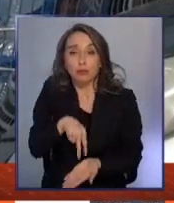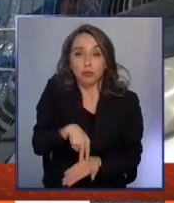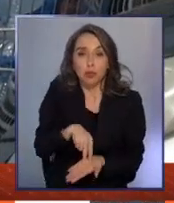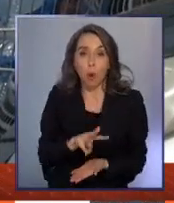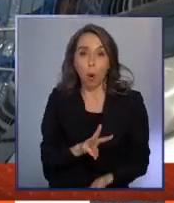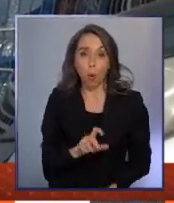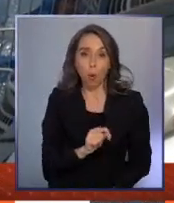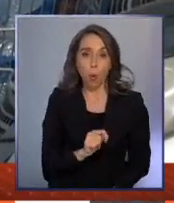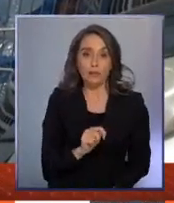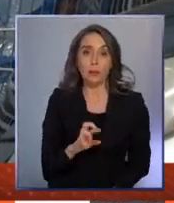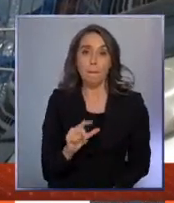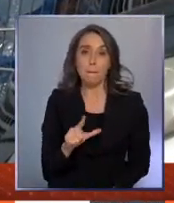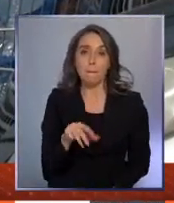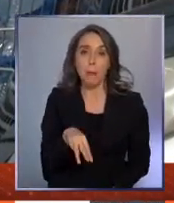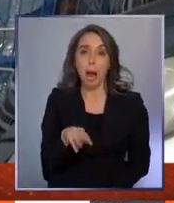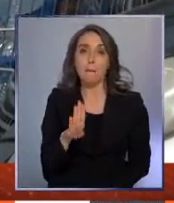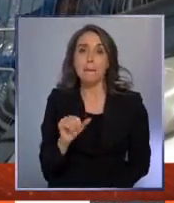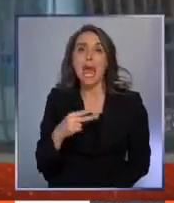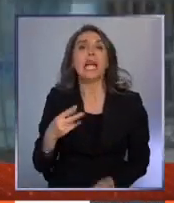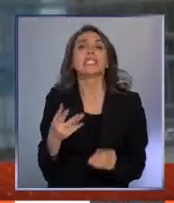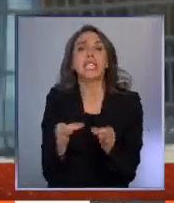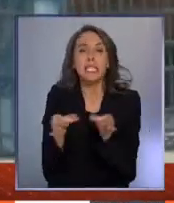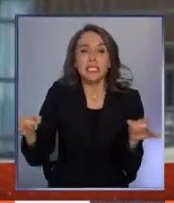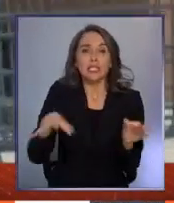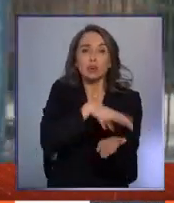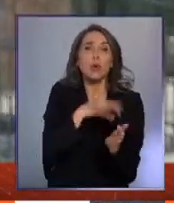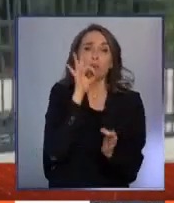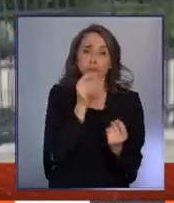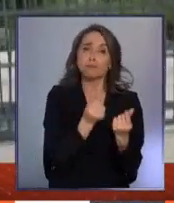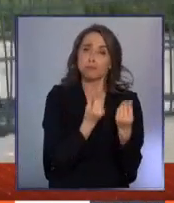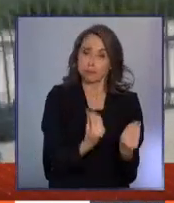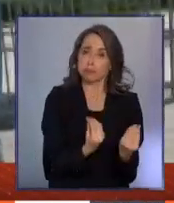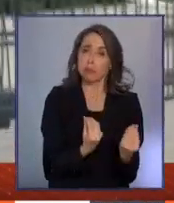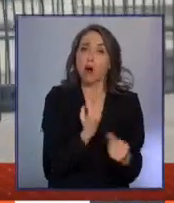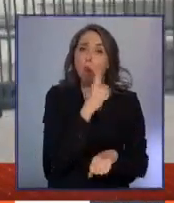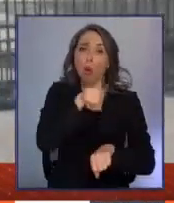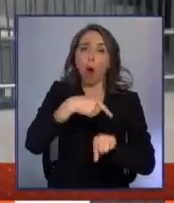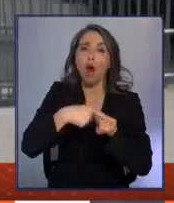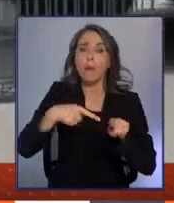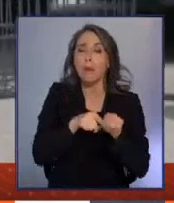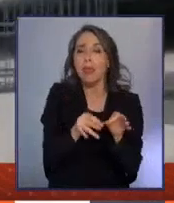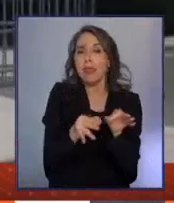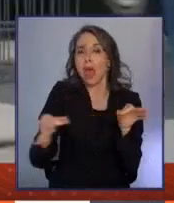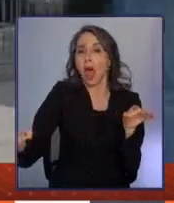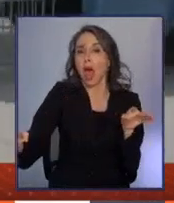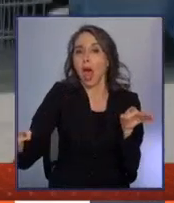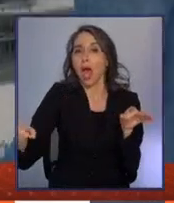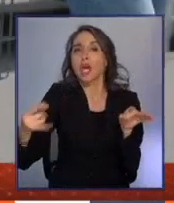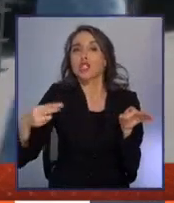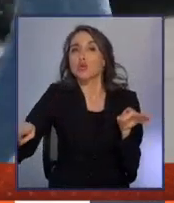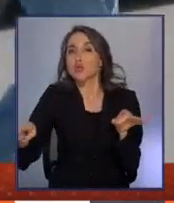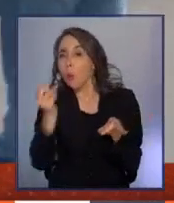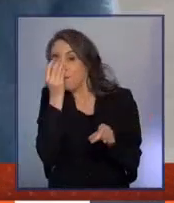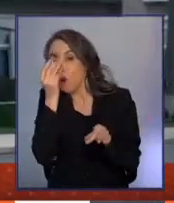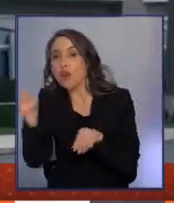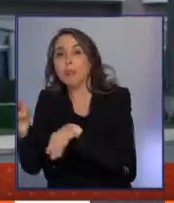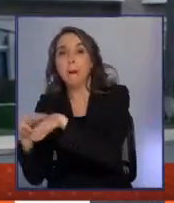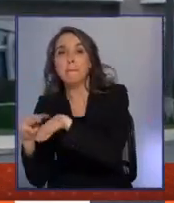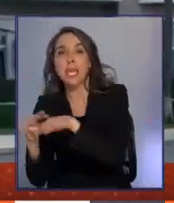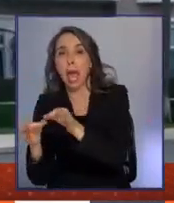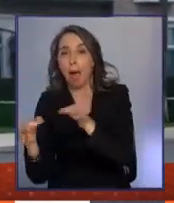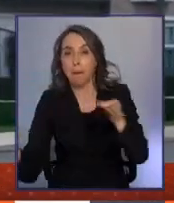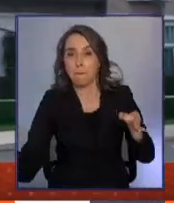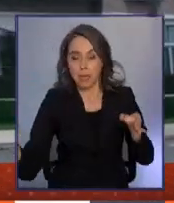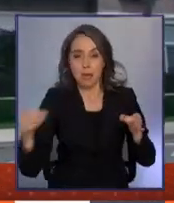Palm Beach, que es otra ciudad bastante más acomodada, a unos 1:30 aproximadamente del sur de Florida, de Miami. Vamos a revisar